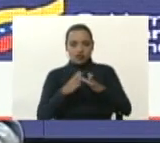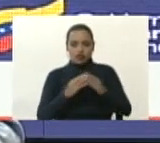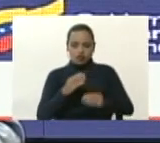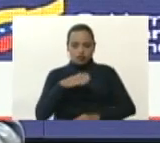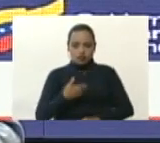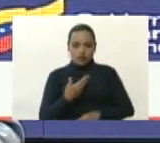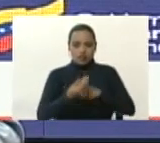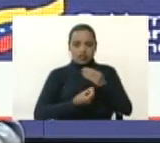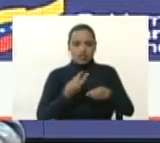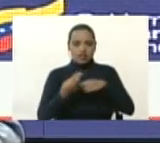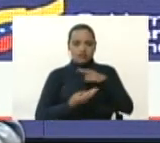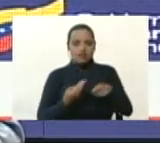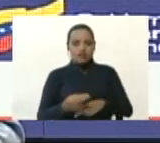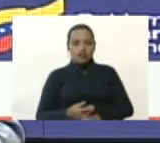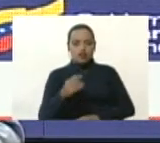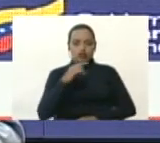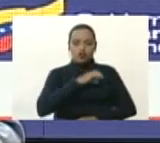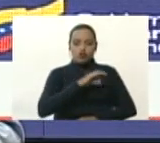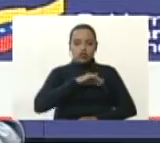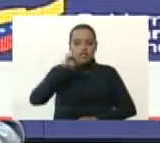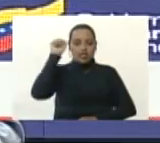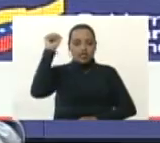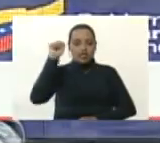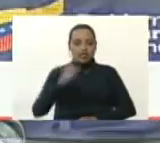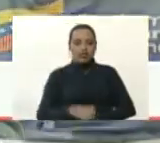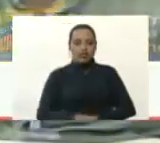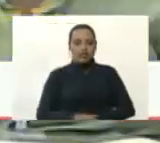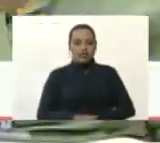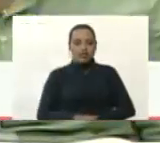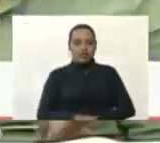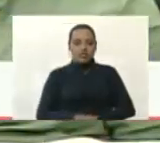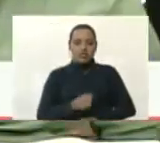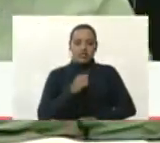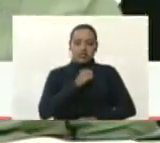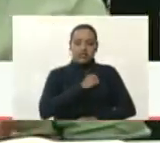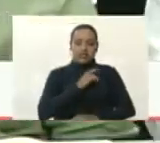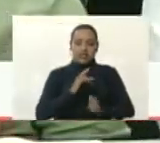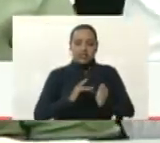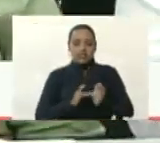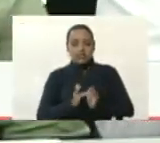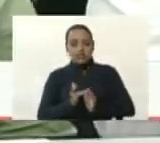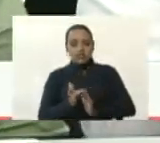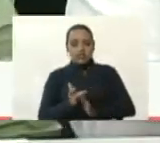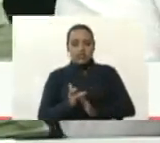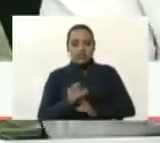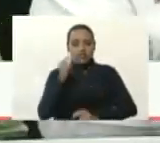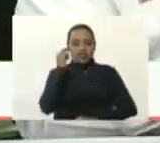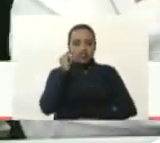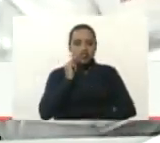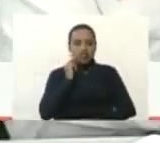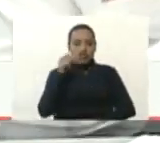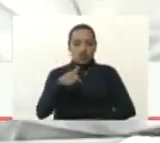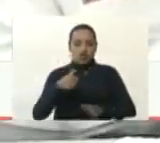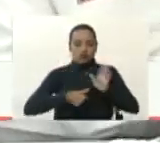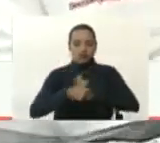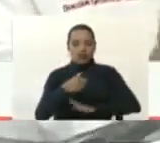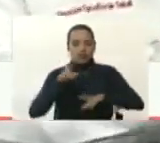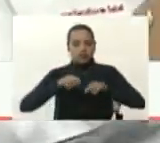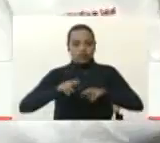una revolución socialista, cristiana, bolivariana y hoy más que